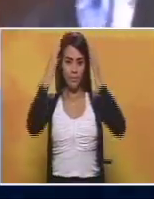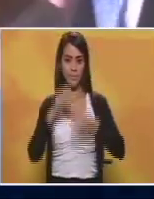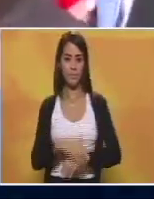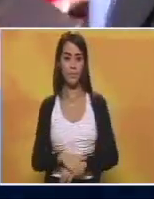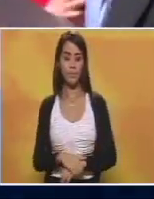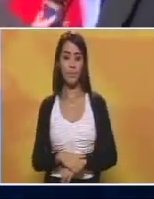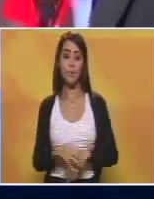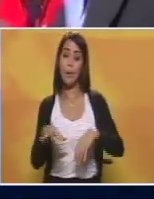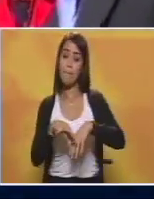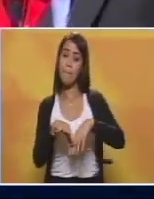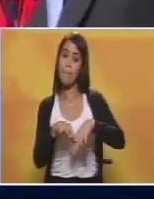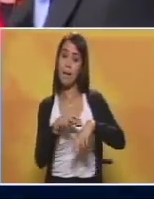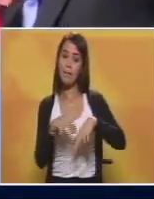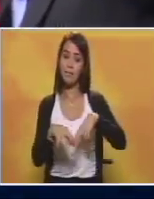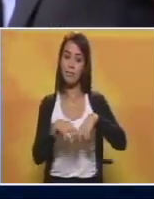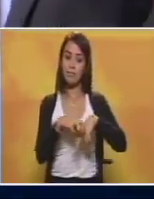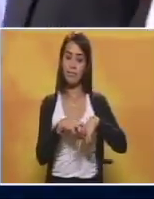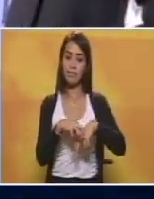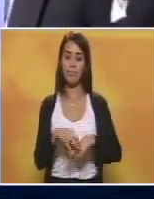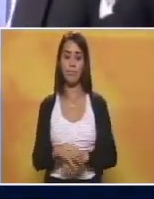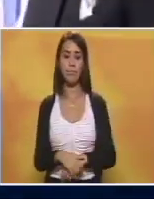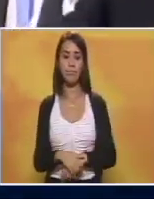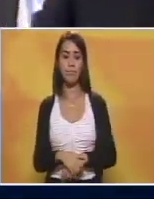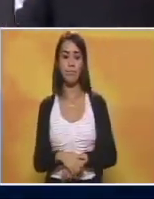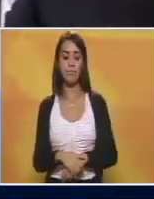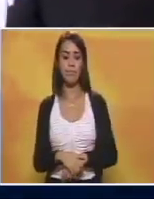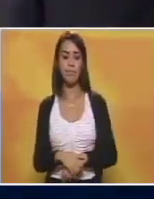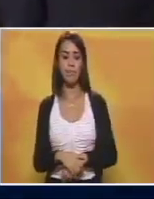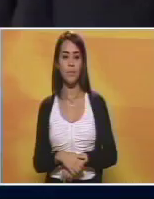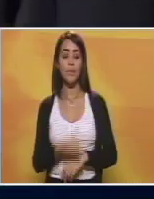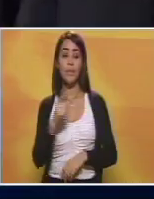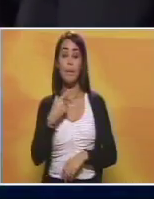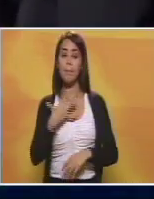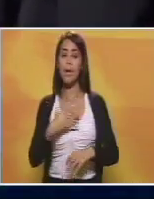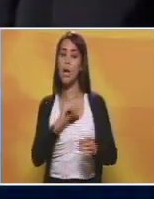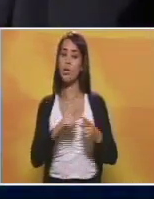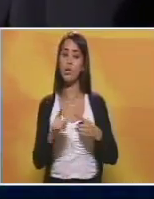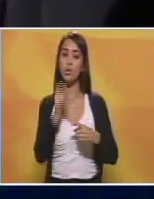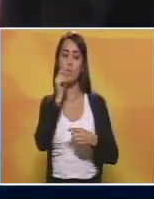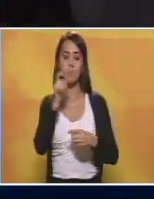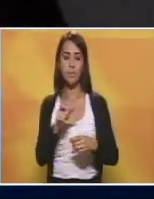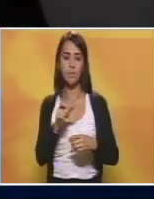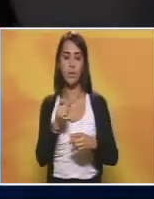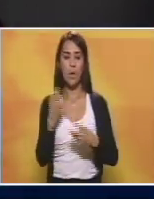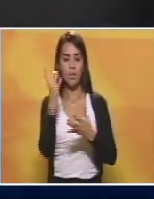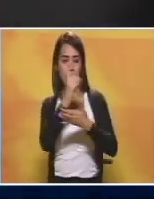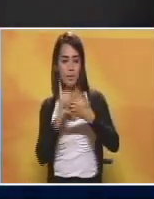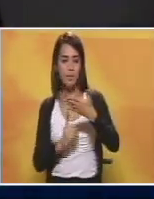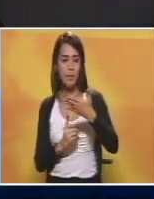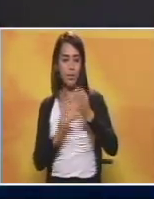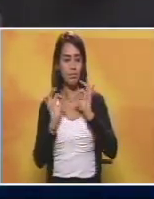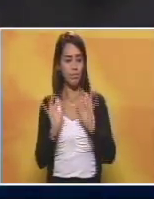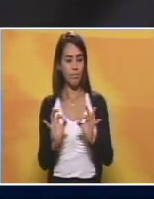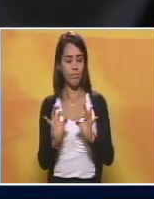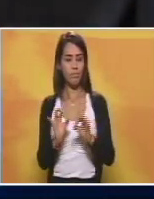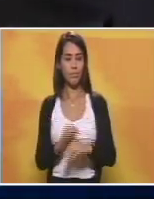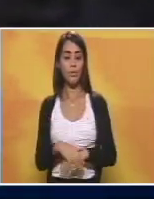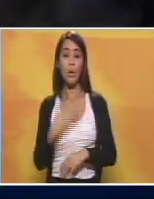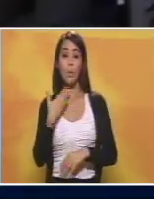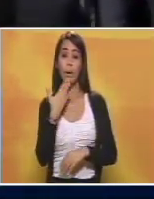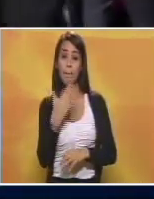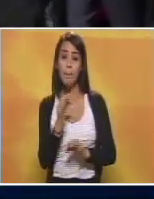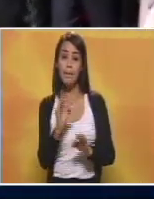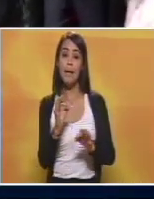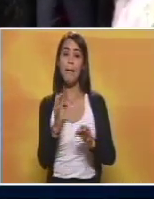medias largas a tono stilettos de acuasur y club de raso de wilbur angus y muy acorde a la etiqueta que se exige